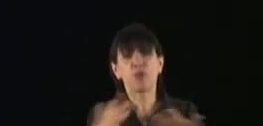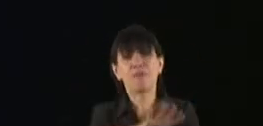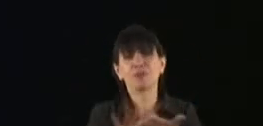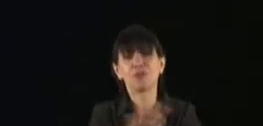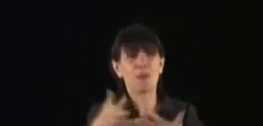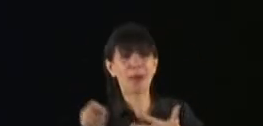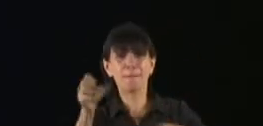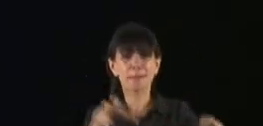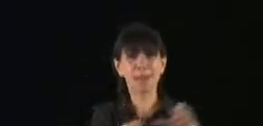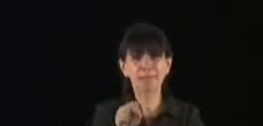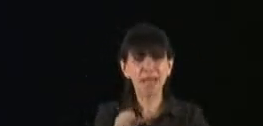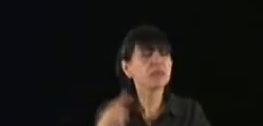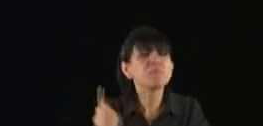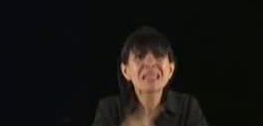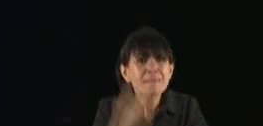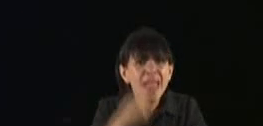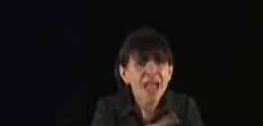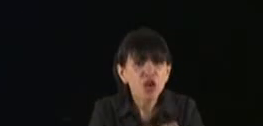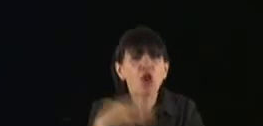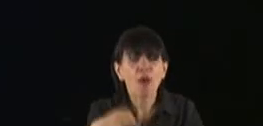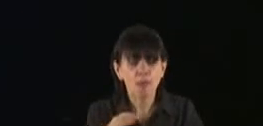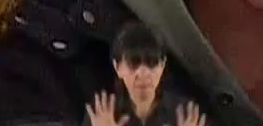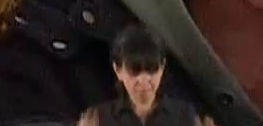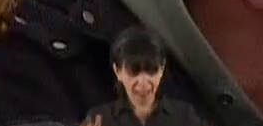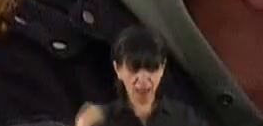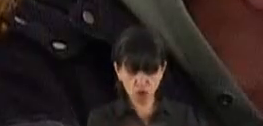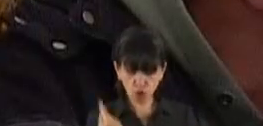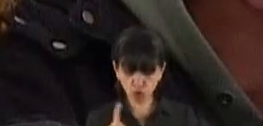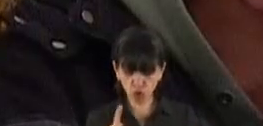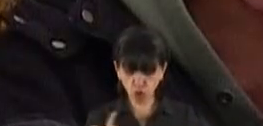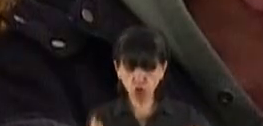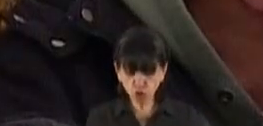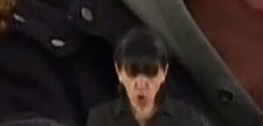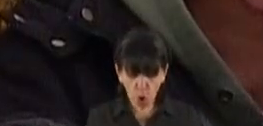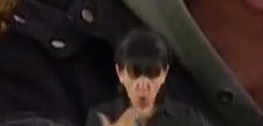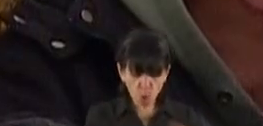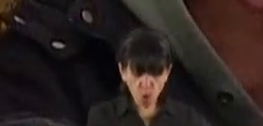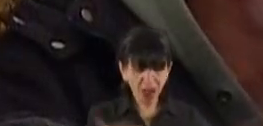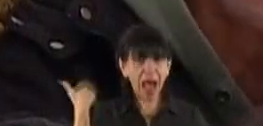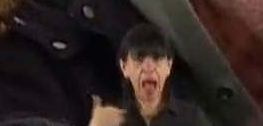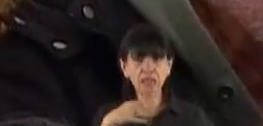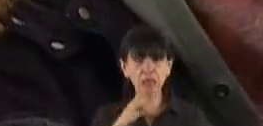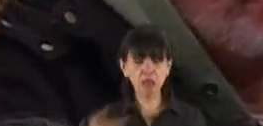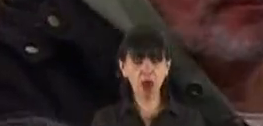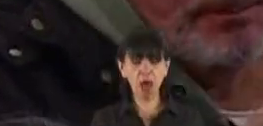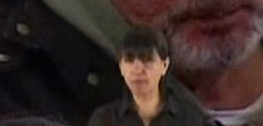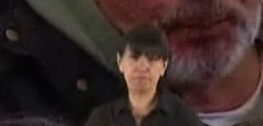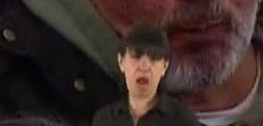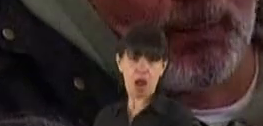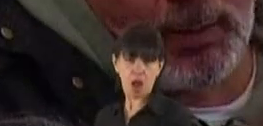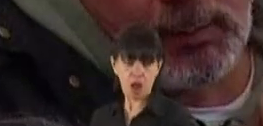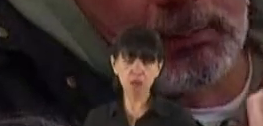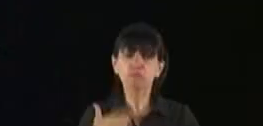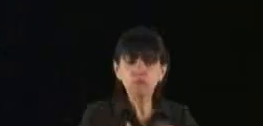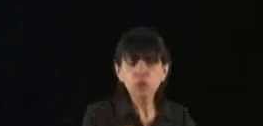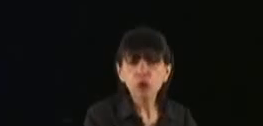hacer es darnos cuenta cómo actuamos, lo mal que hicimos. Lo segundo que tenemos que hacer es